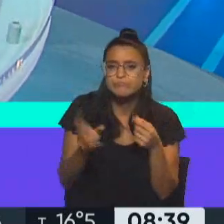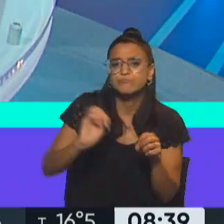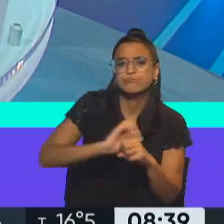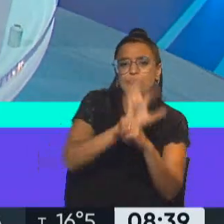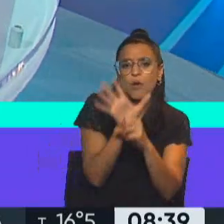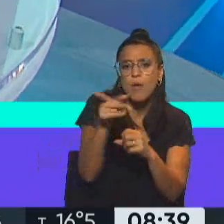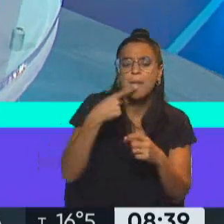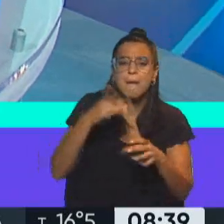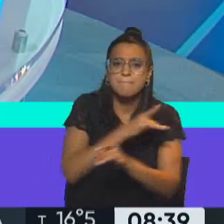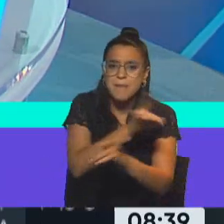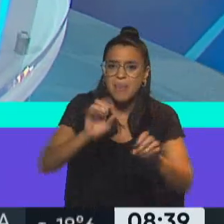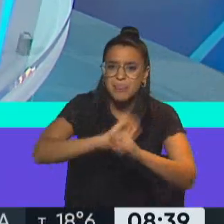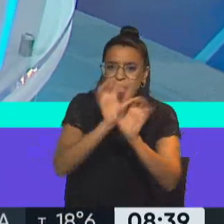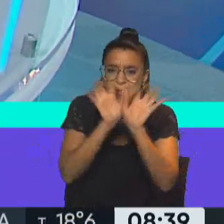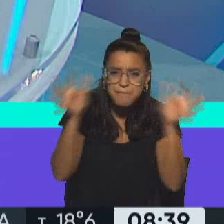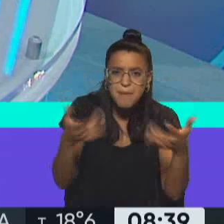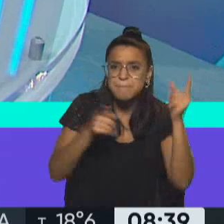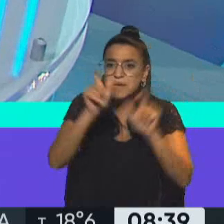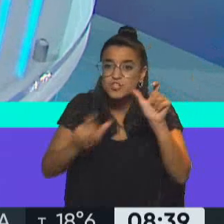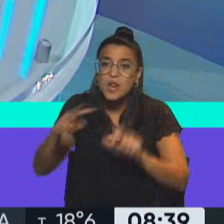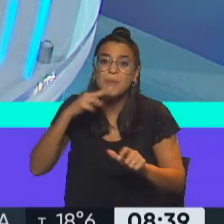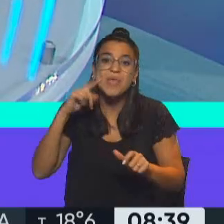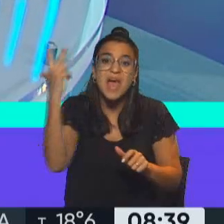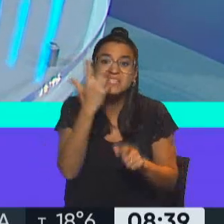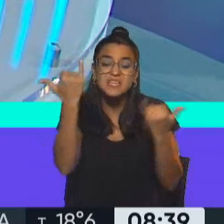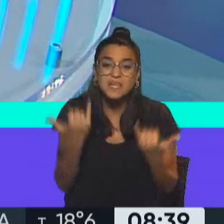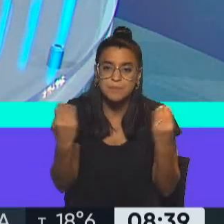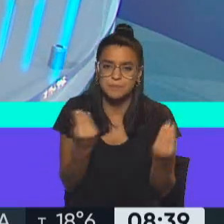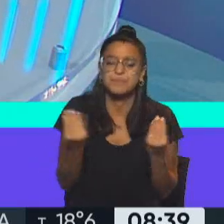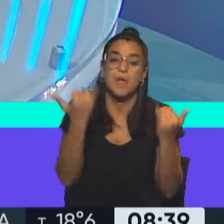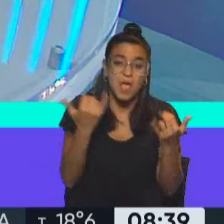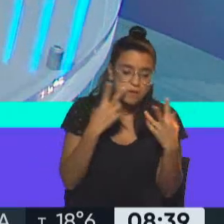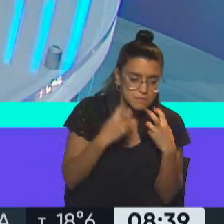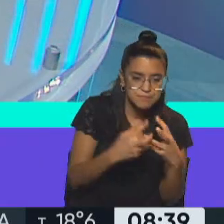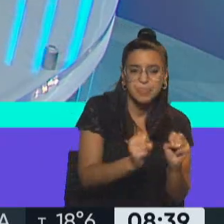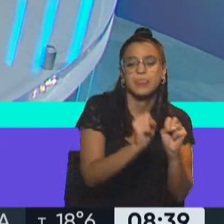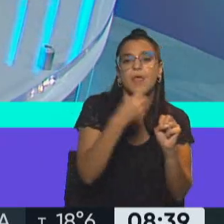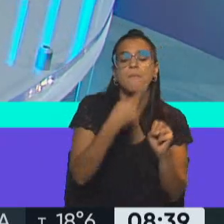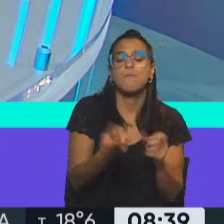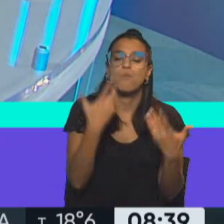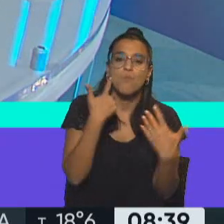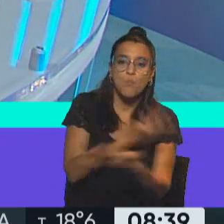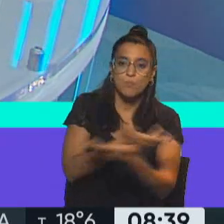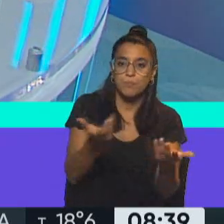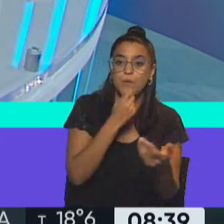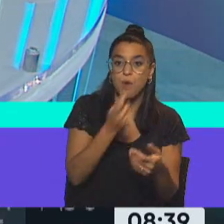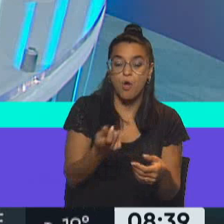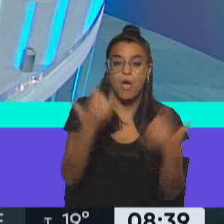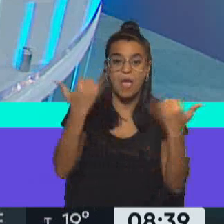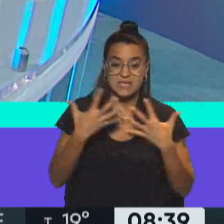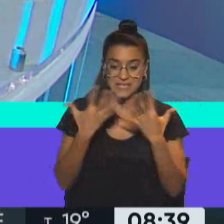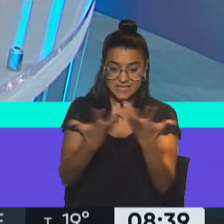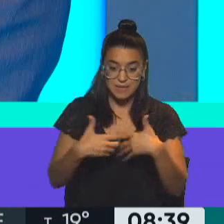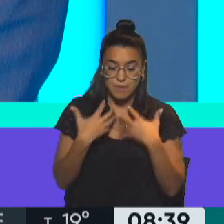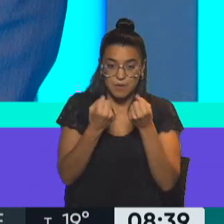esta pandemia en particular aquellas personas que tienen vih bueno hay distintos estudios que muestran que en caso de tener un sistema